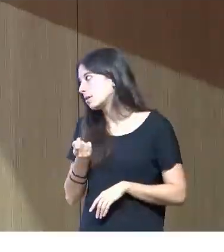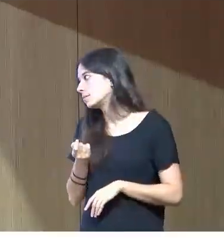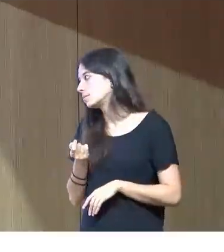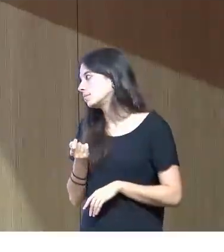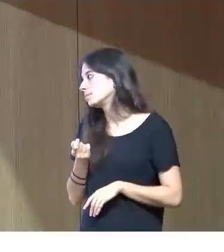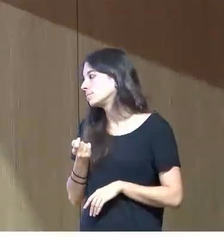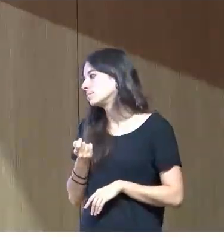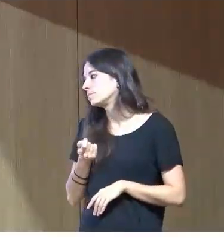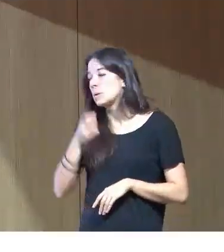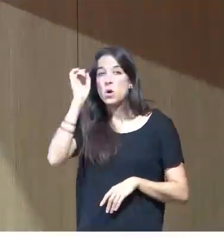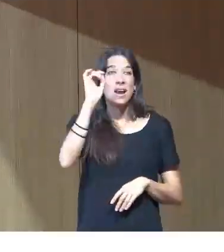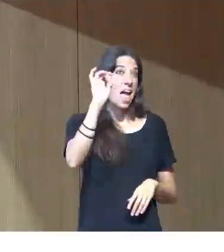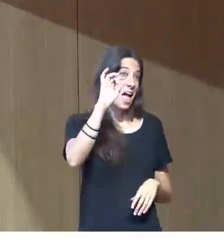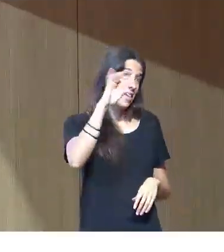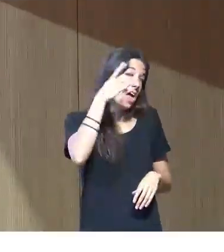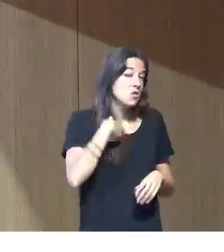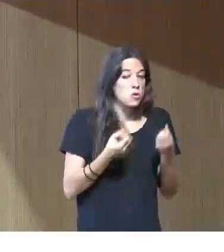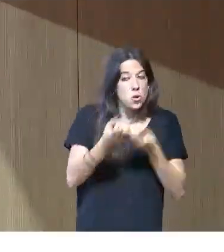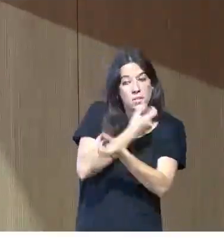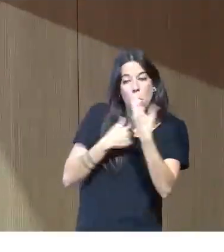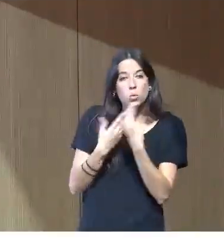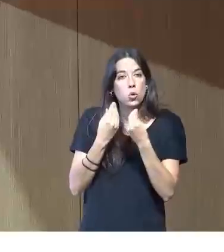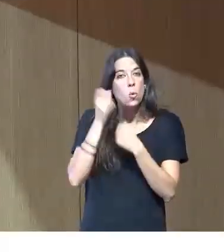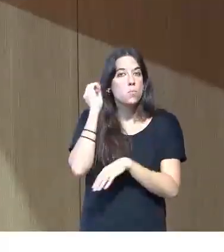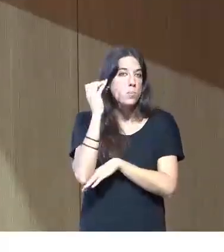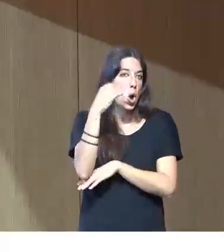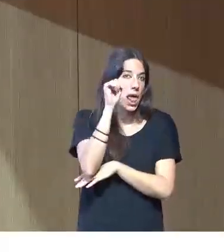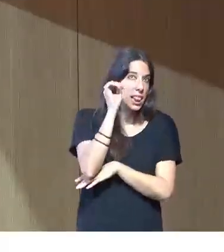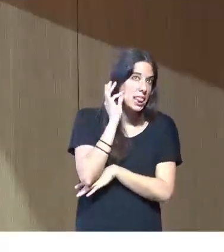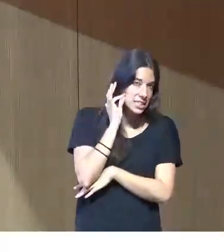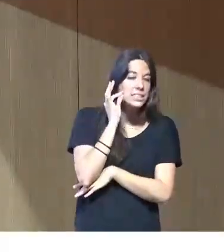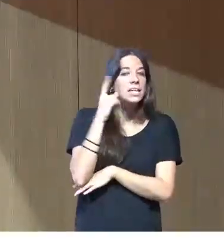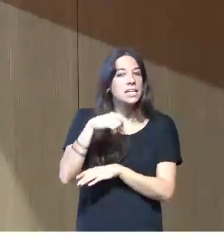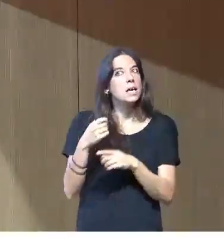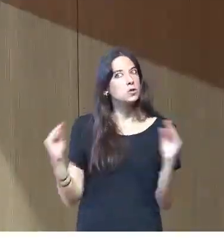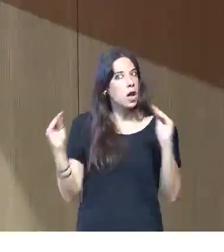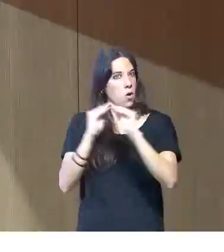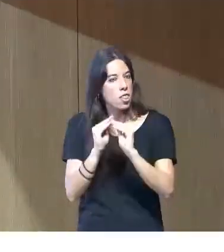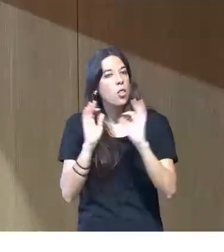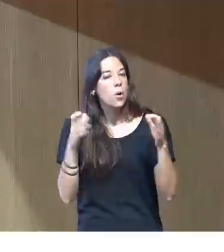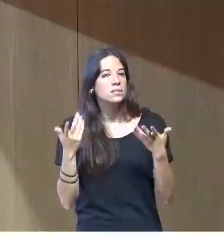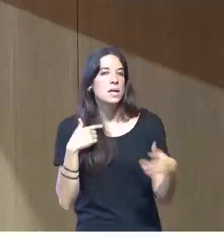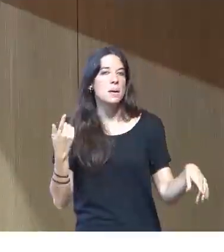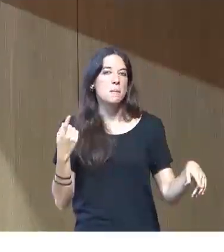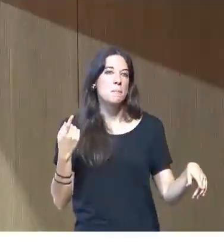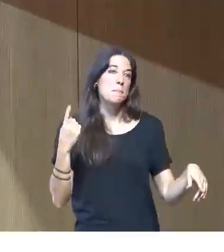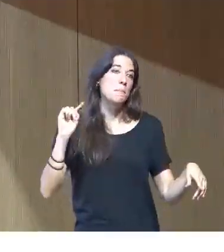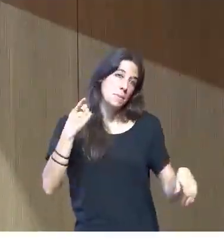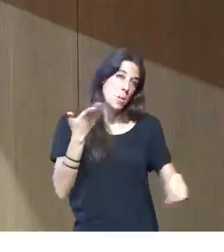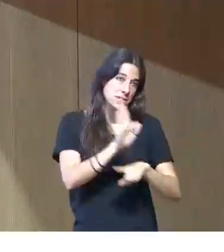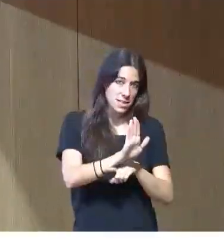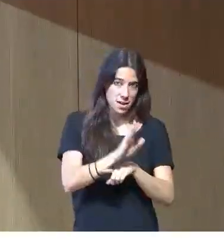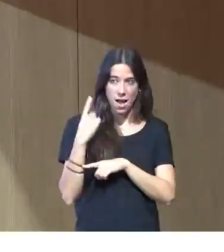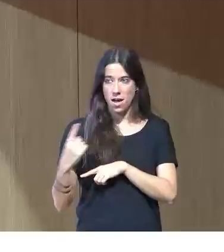que yo que he compartido con los ponentes y que me han comprado afortunadamente es presentaros los primero un poco y